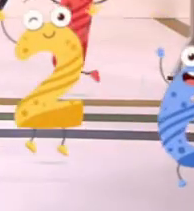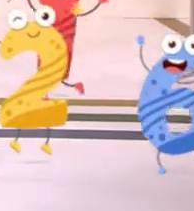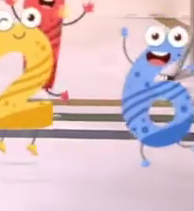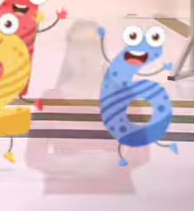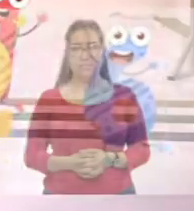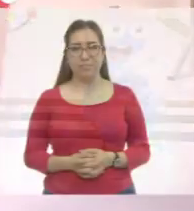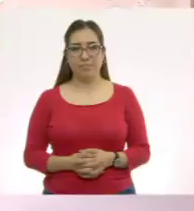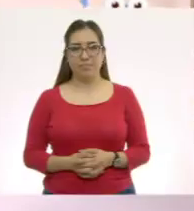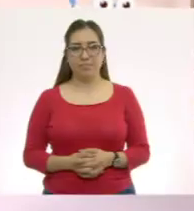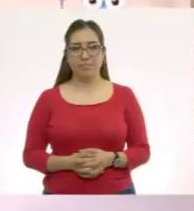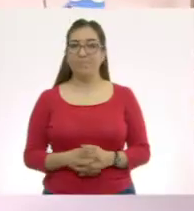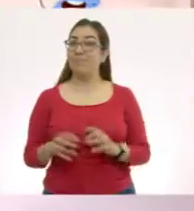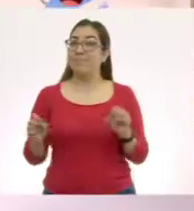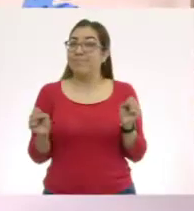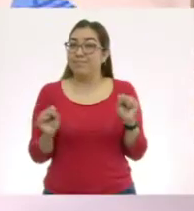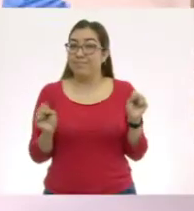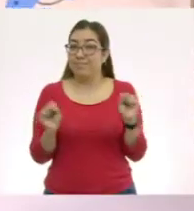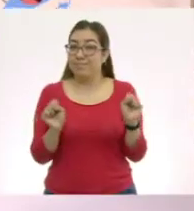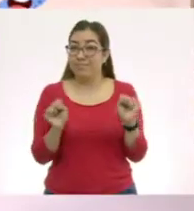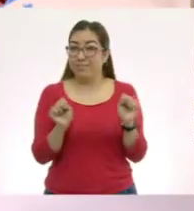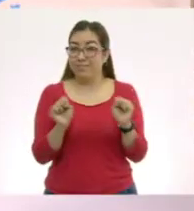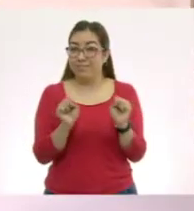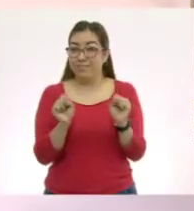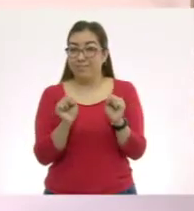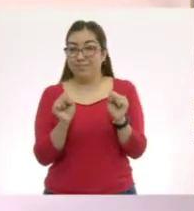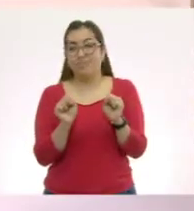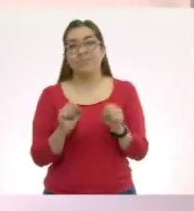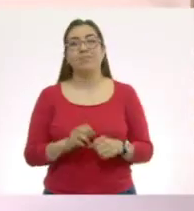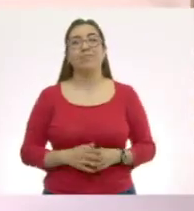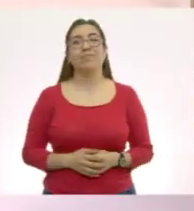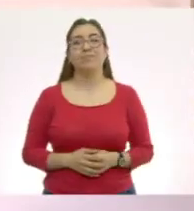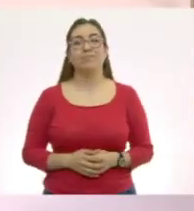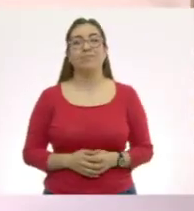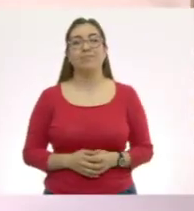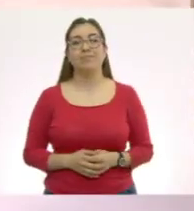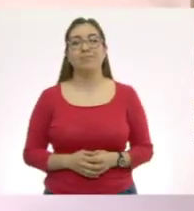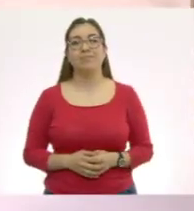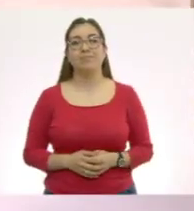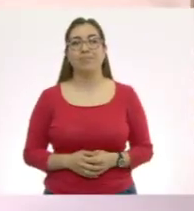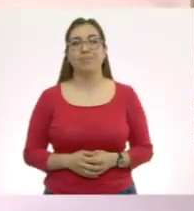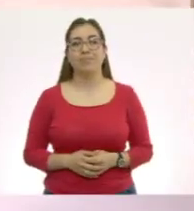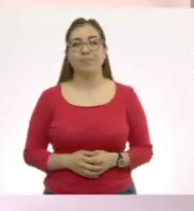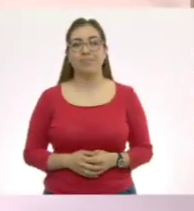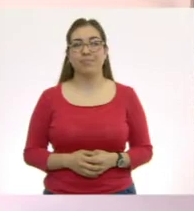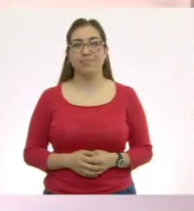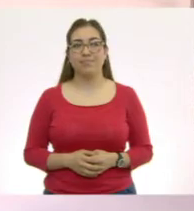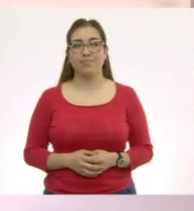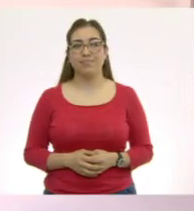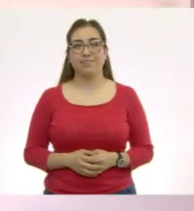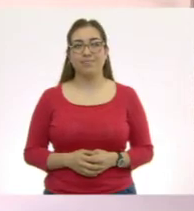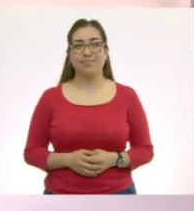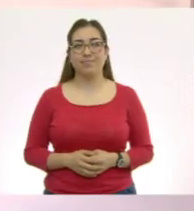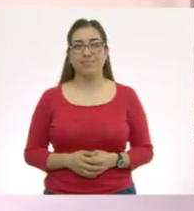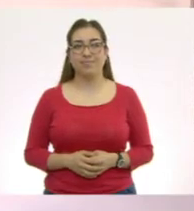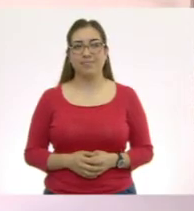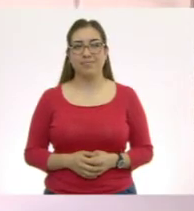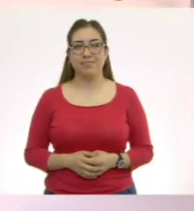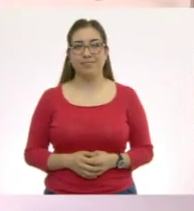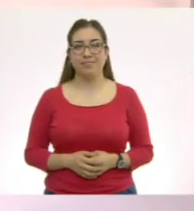tan tan tan tan tan tan tan tan tan tan